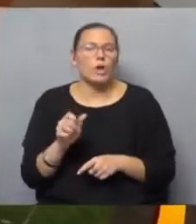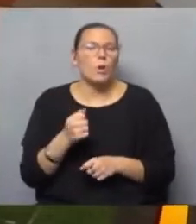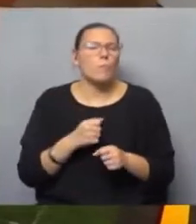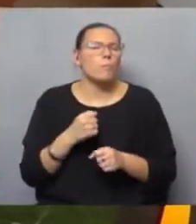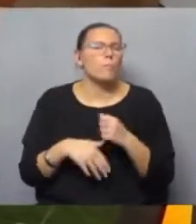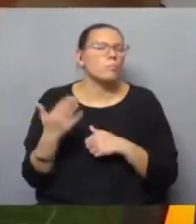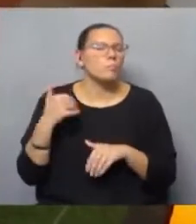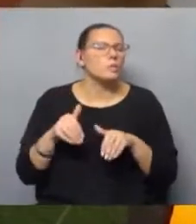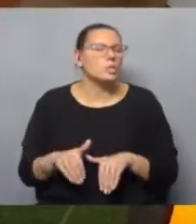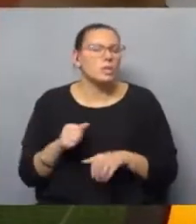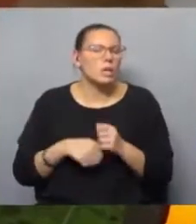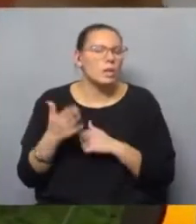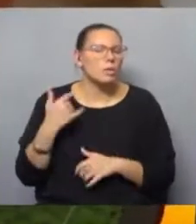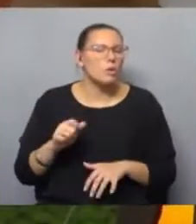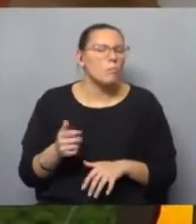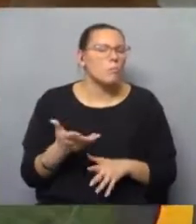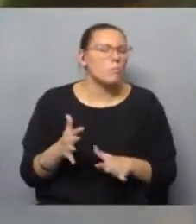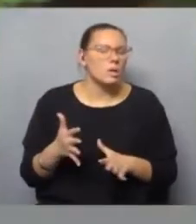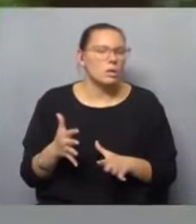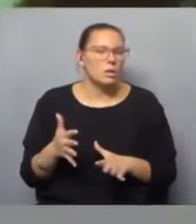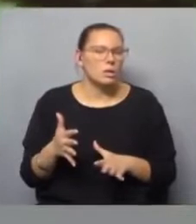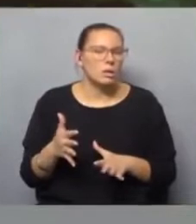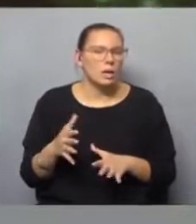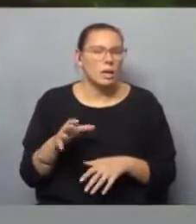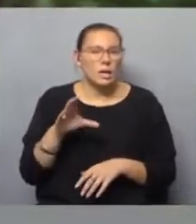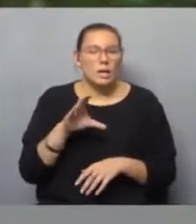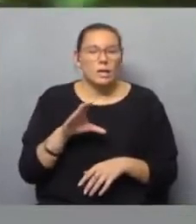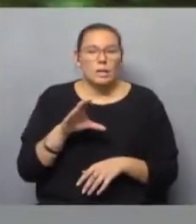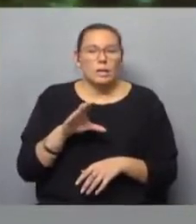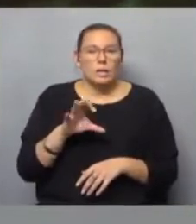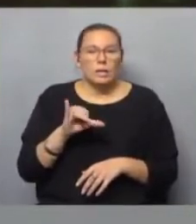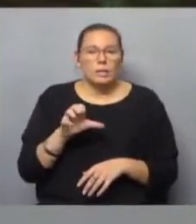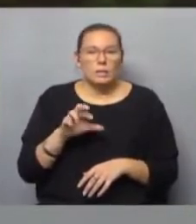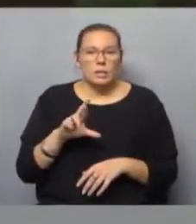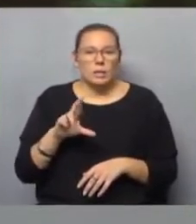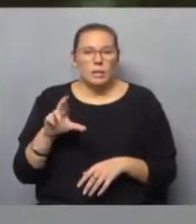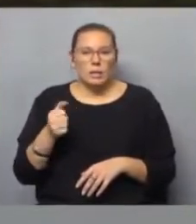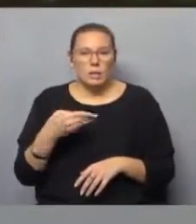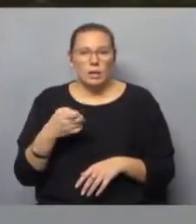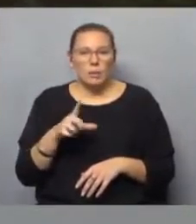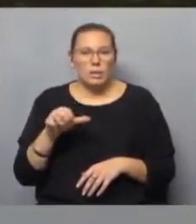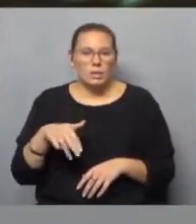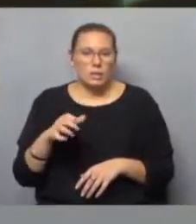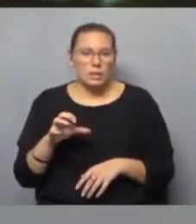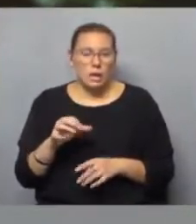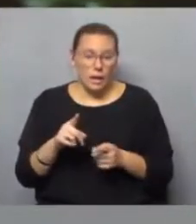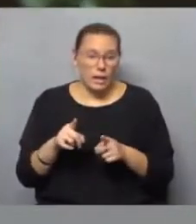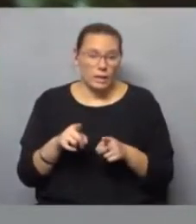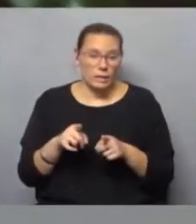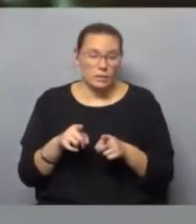de años en este caso? En el caso de Sierra Ballena, digamos, y bueno, los movimientos, o sea,